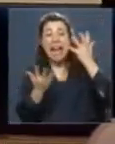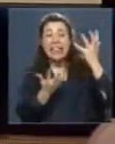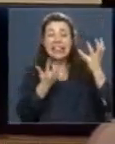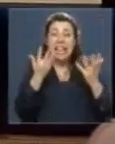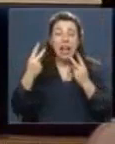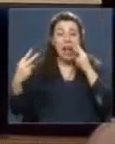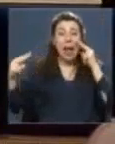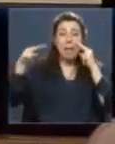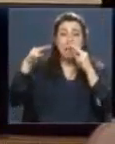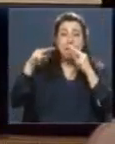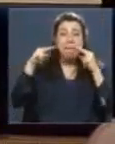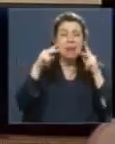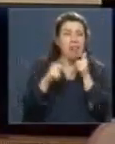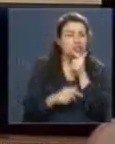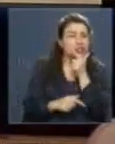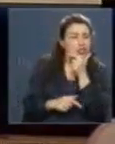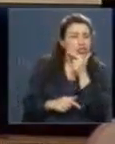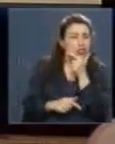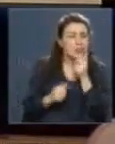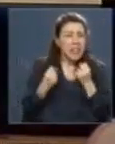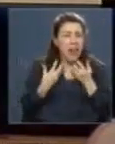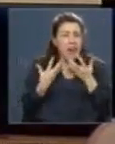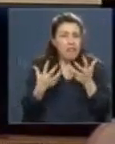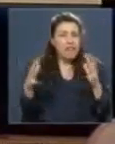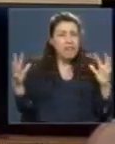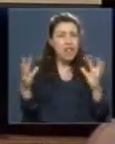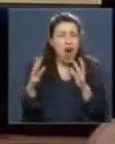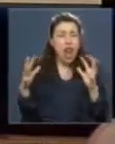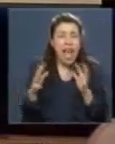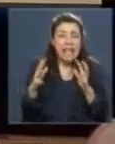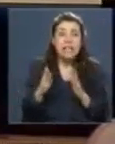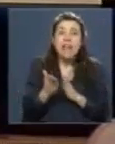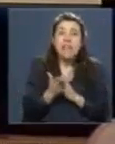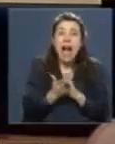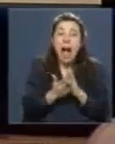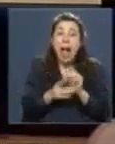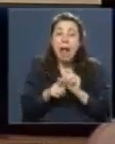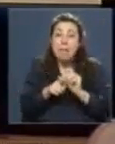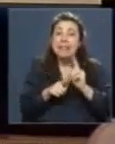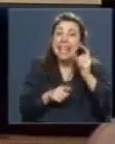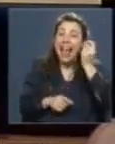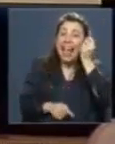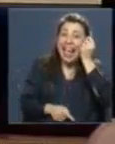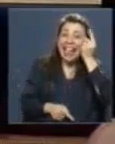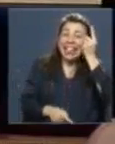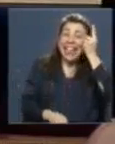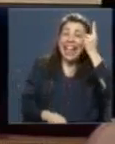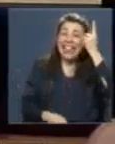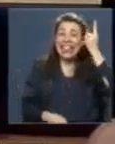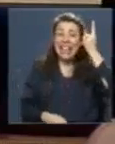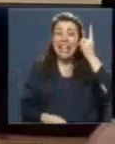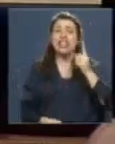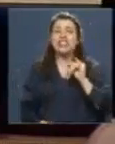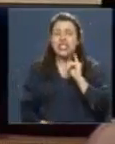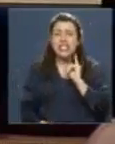miraban con sospecha y aún con violencia, empezarán a entenderse, sí,